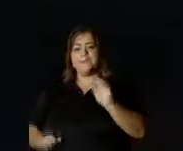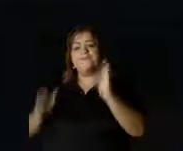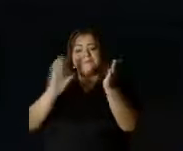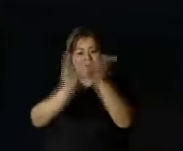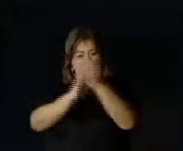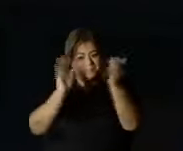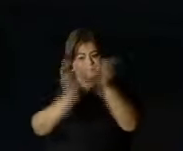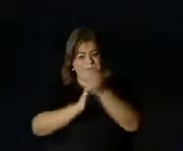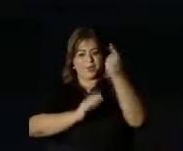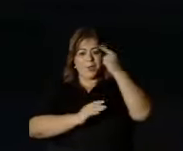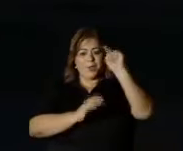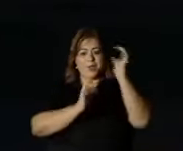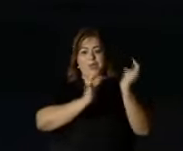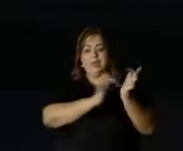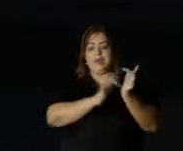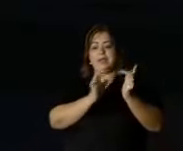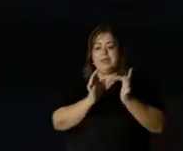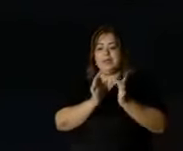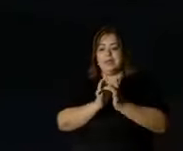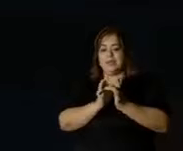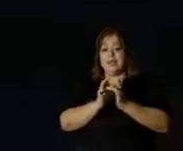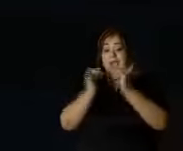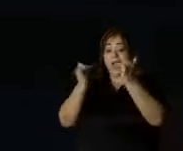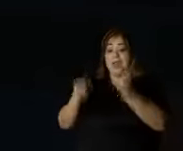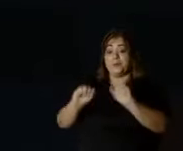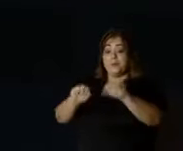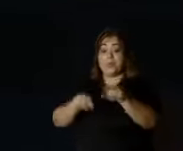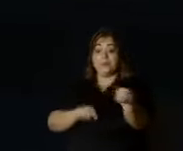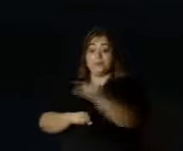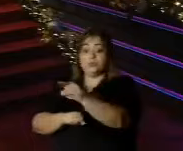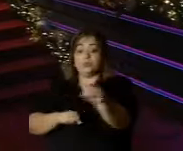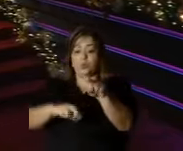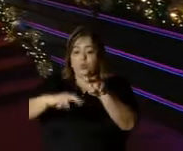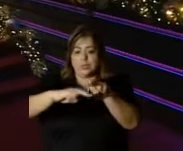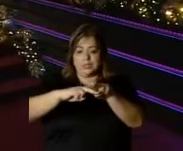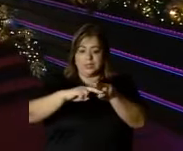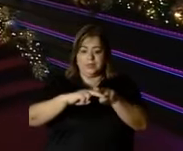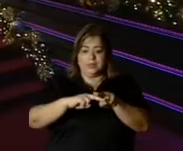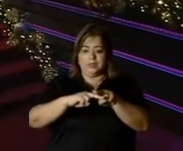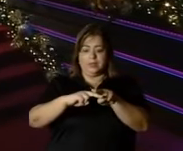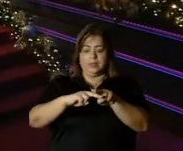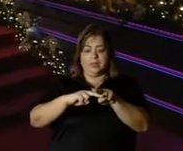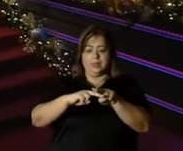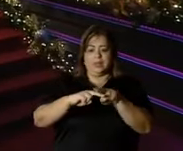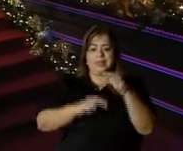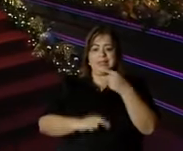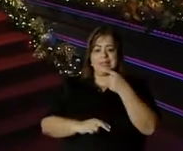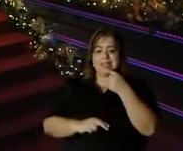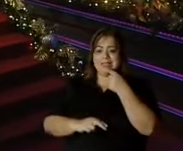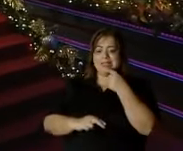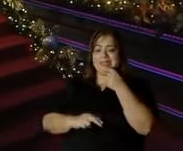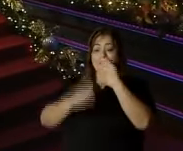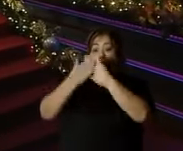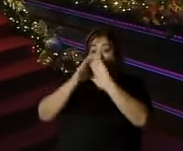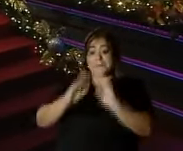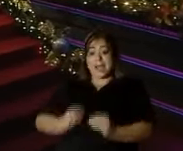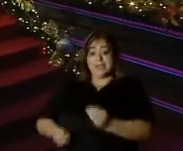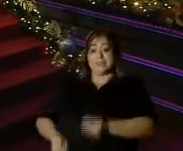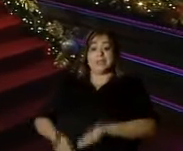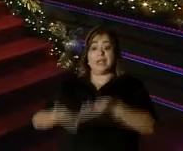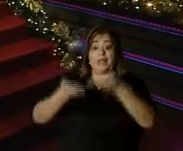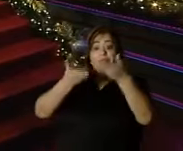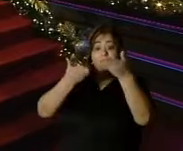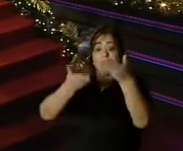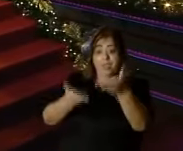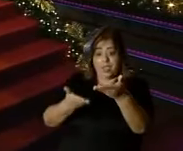A Jesús, pueden sentarse, aleluya. Él dijo: mi paz os dejo, mi paz os doy, no como